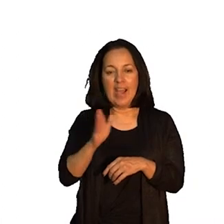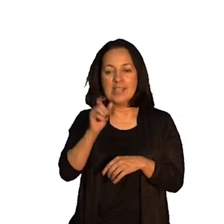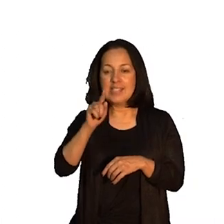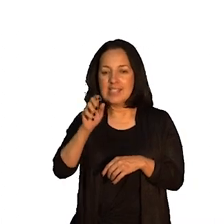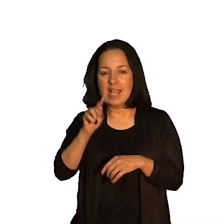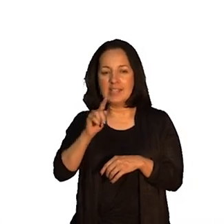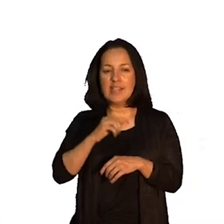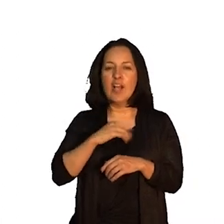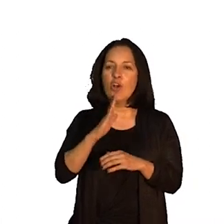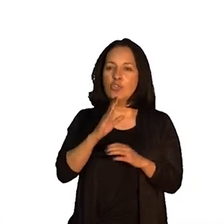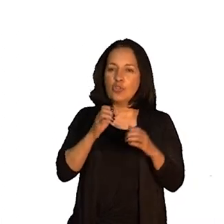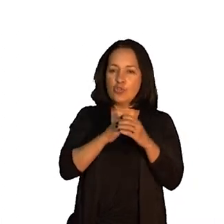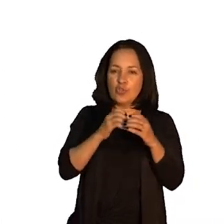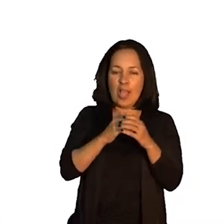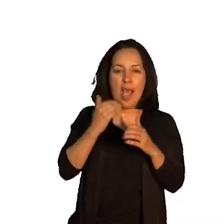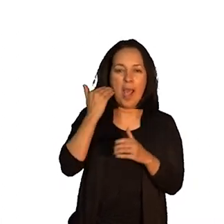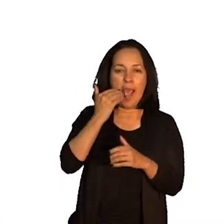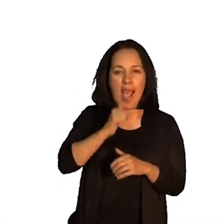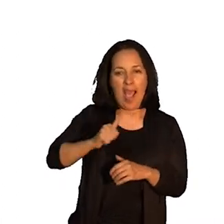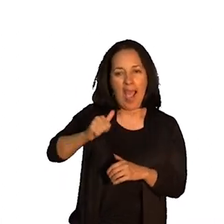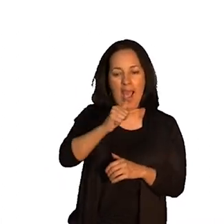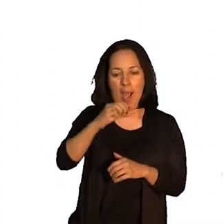Sociedad Mujeres de Mogotes SAS,